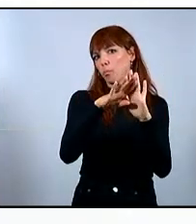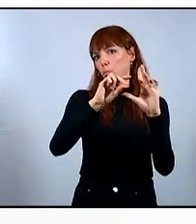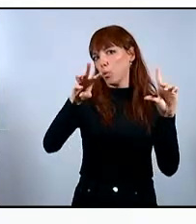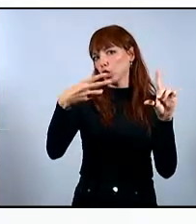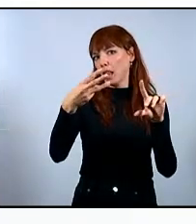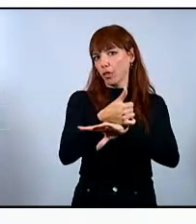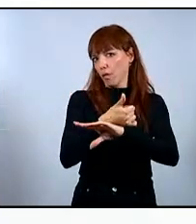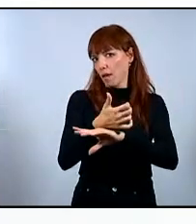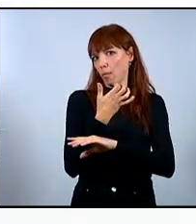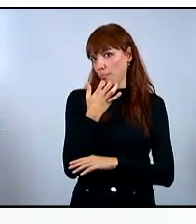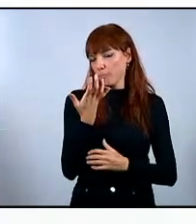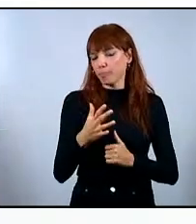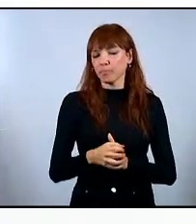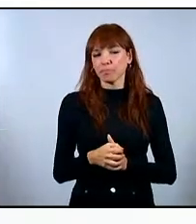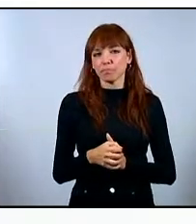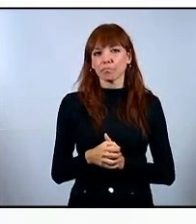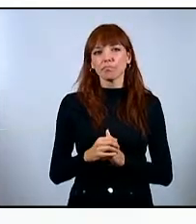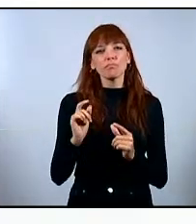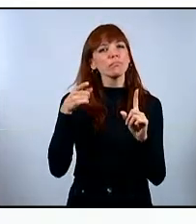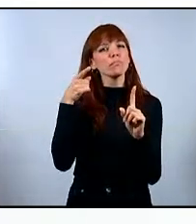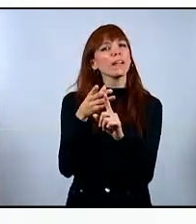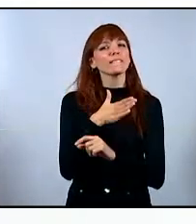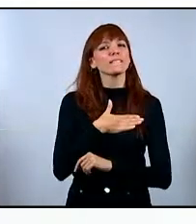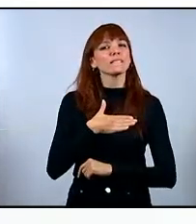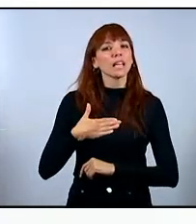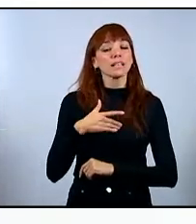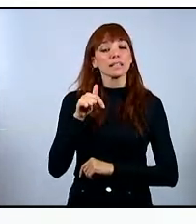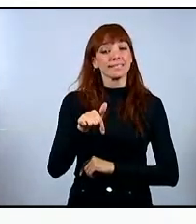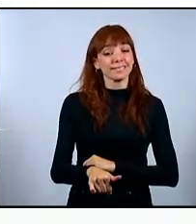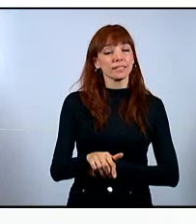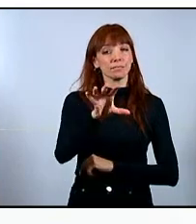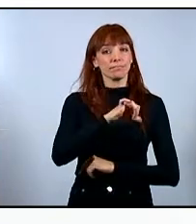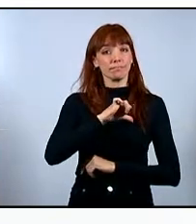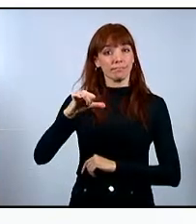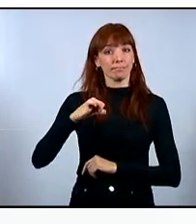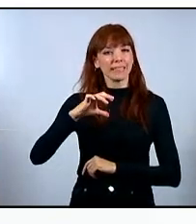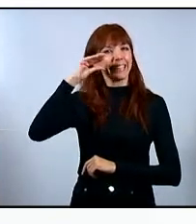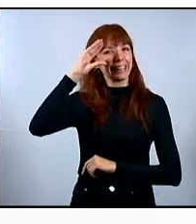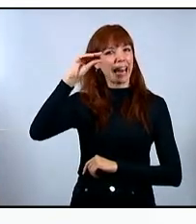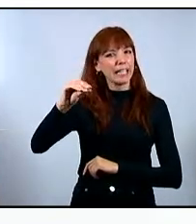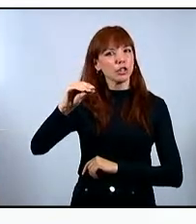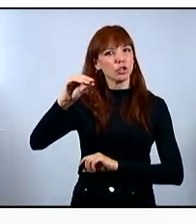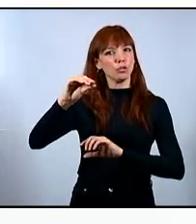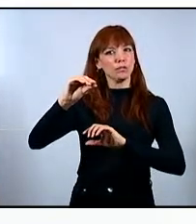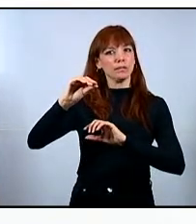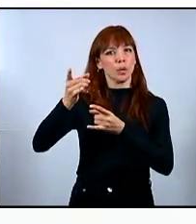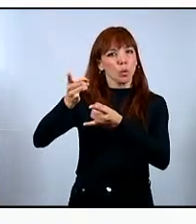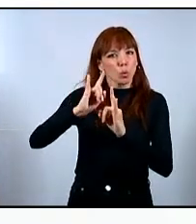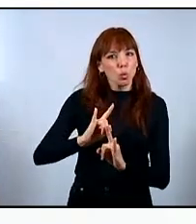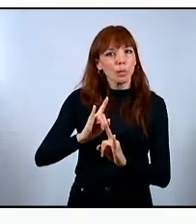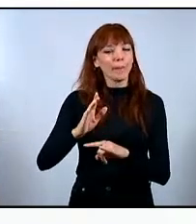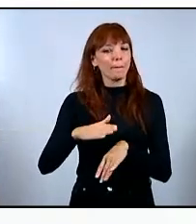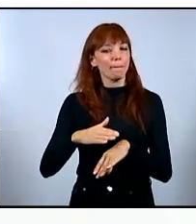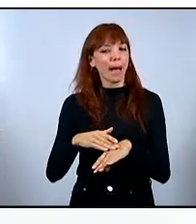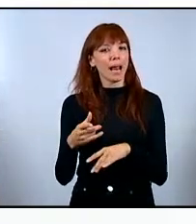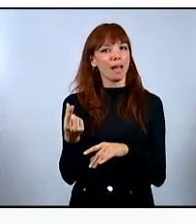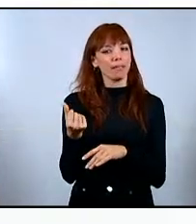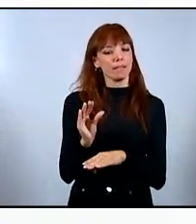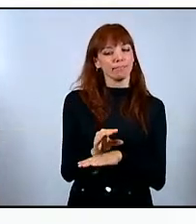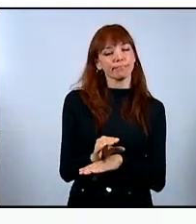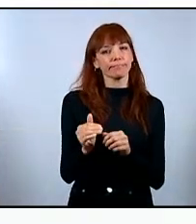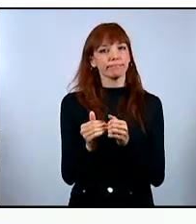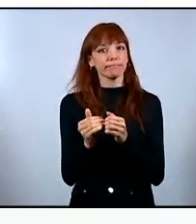Con el objetivo de atraer a nuestra comunidad autónoma más talento con capacidad inversora, hemos aprobado